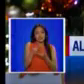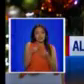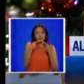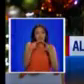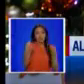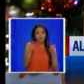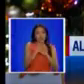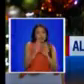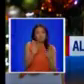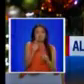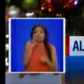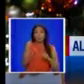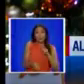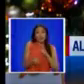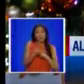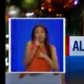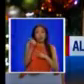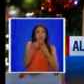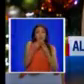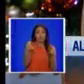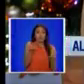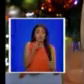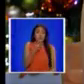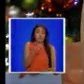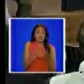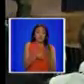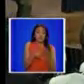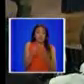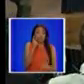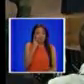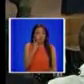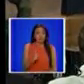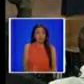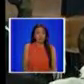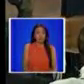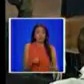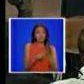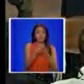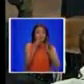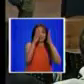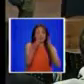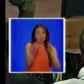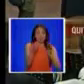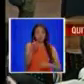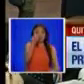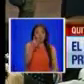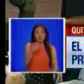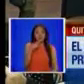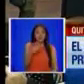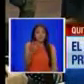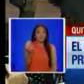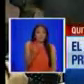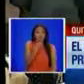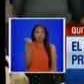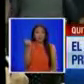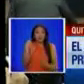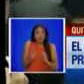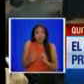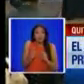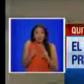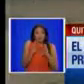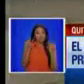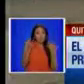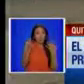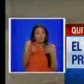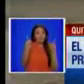como irremediable. Patricio Díaz con los detalles. Los ministros dicen que el gobierno no tuvo opción y que se vio obligado a